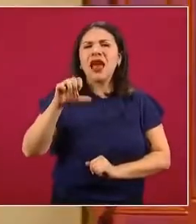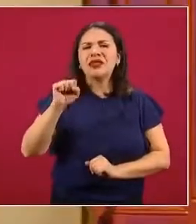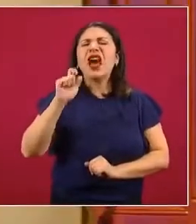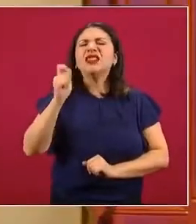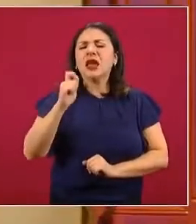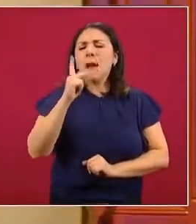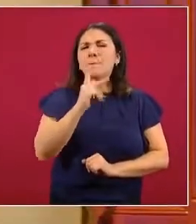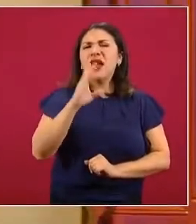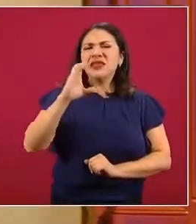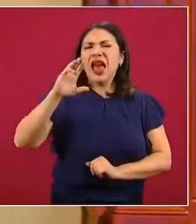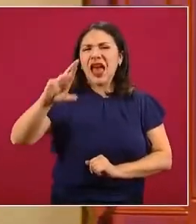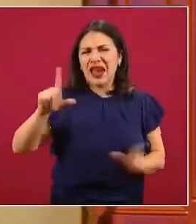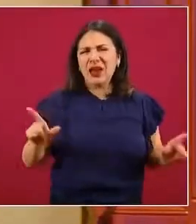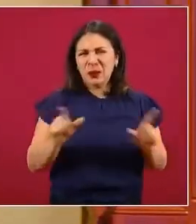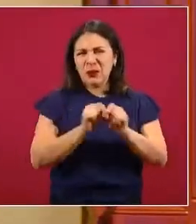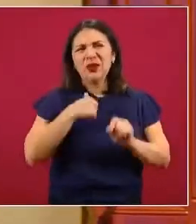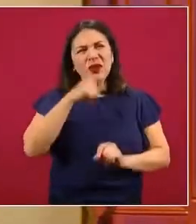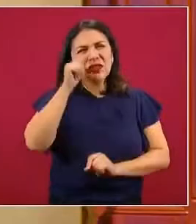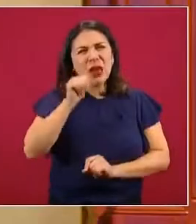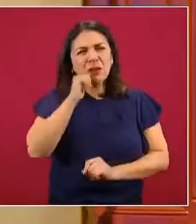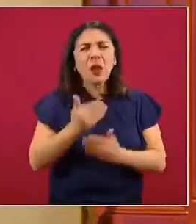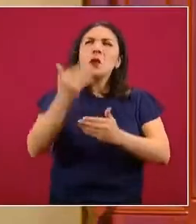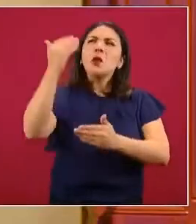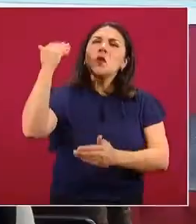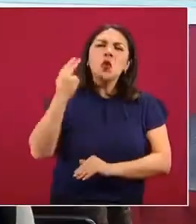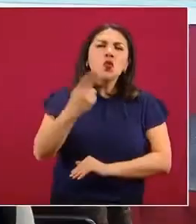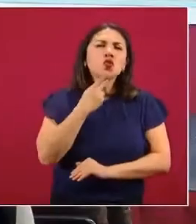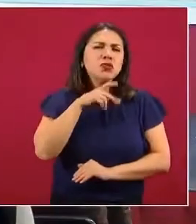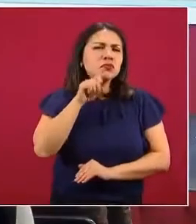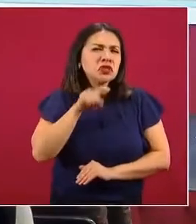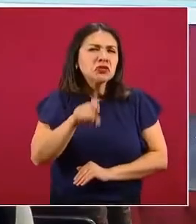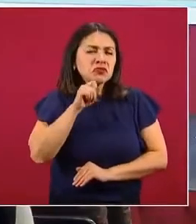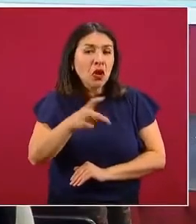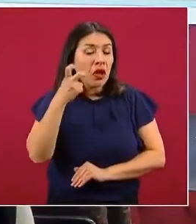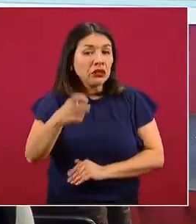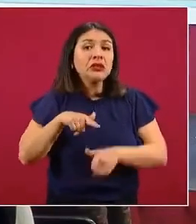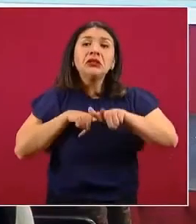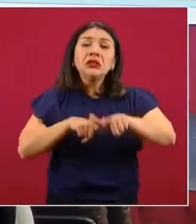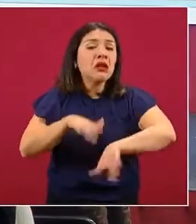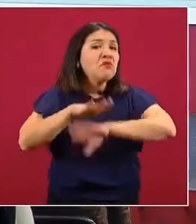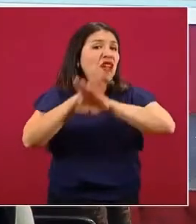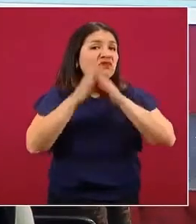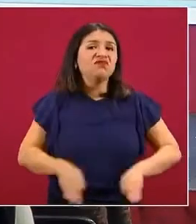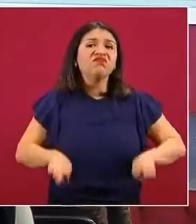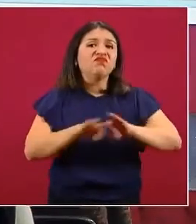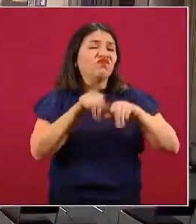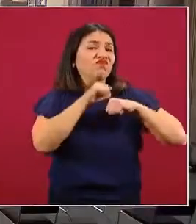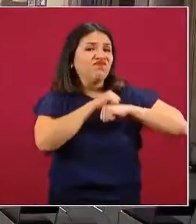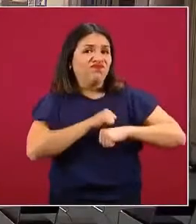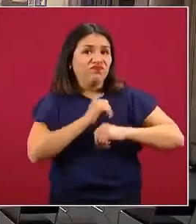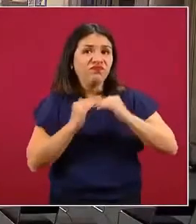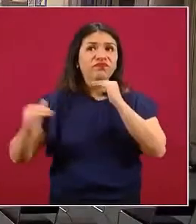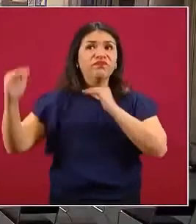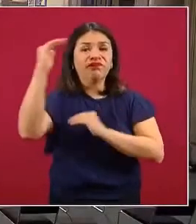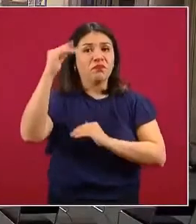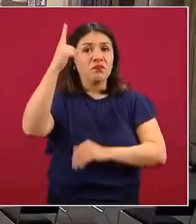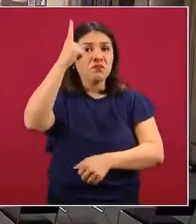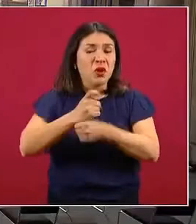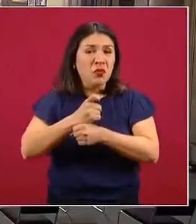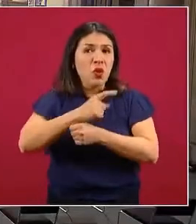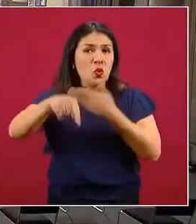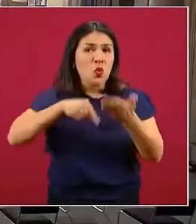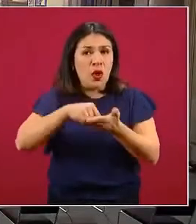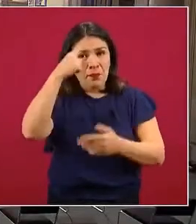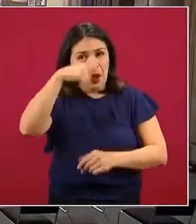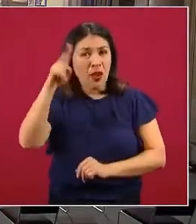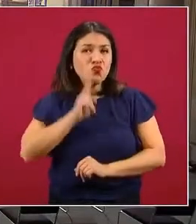PCR que hemos estado usando y que además sigue siendo la prueba por excelencia, por decir el estándar de oro para